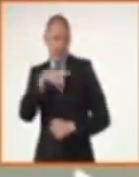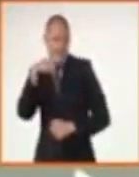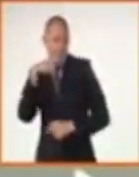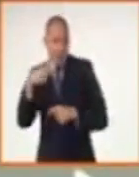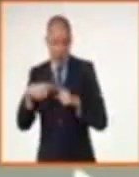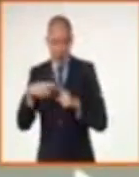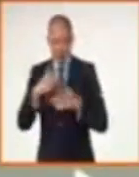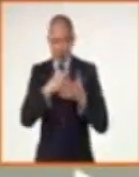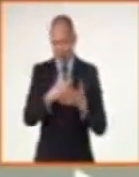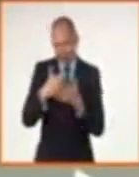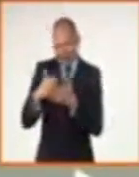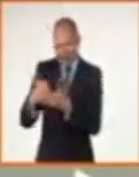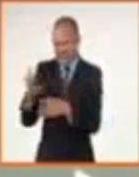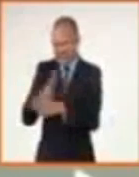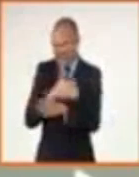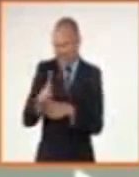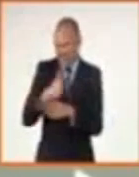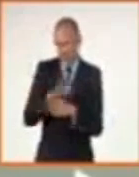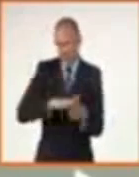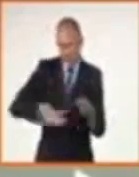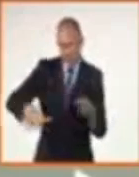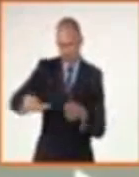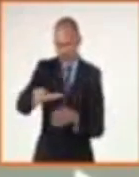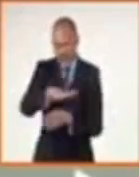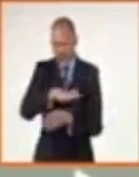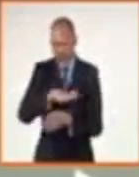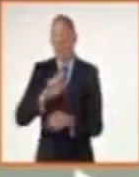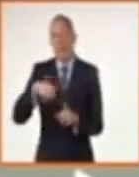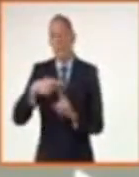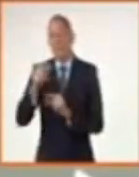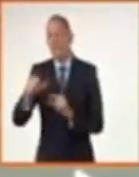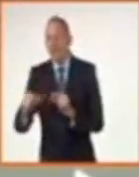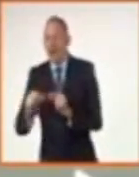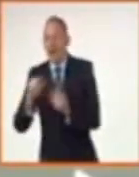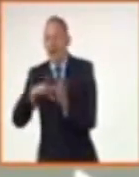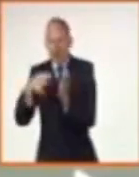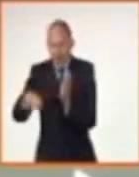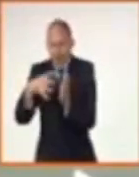colaboradores, supervisores, grupos de procesamiento y otros